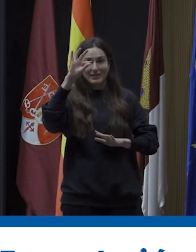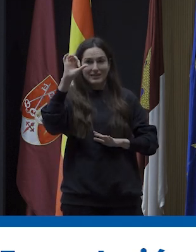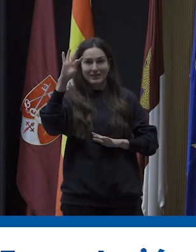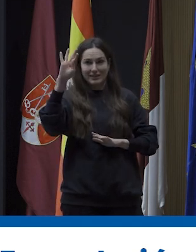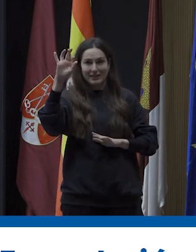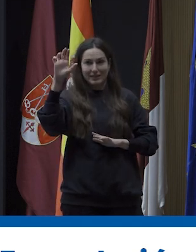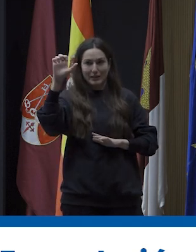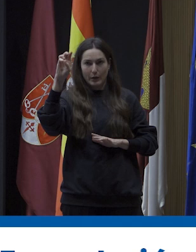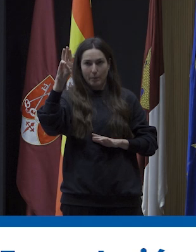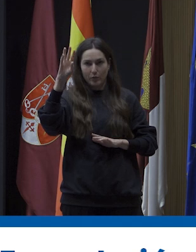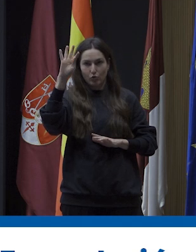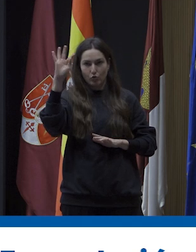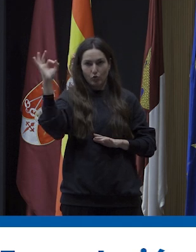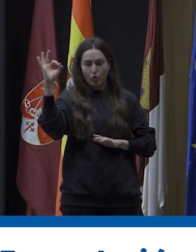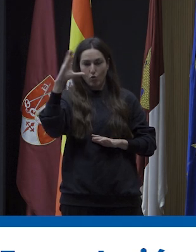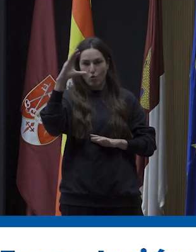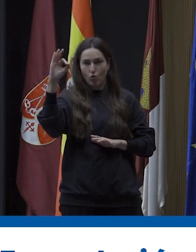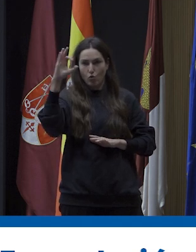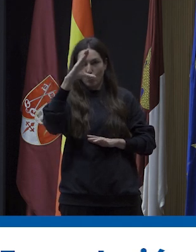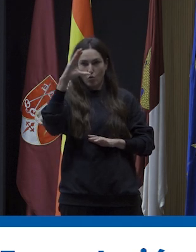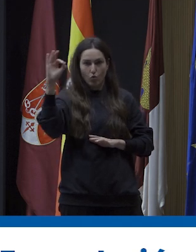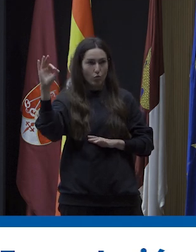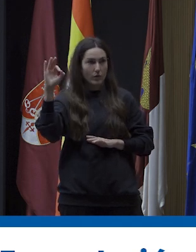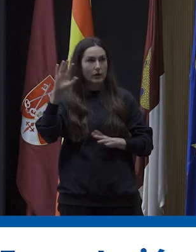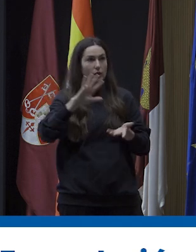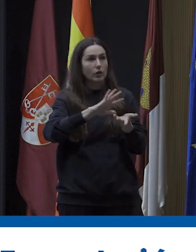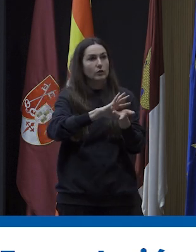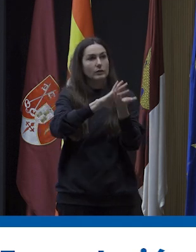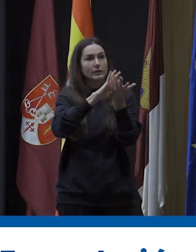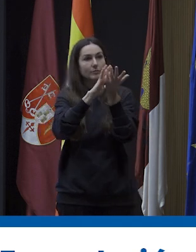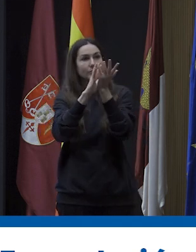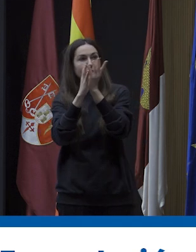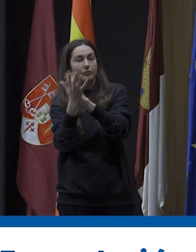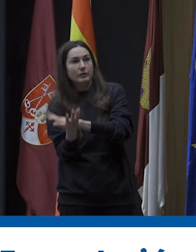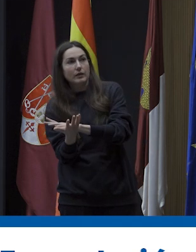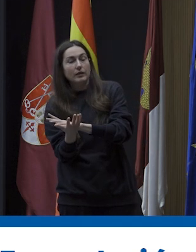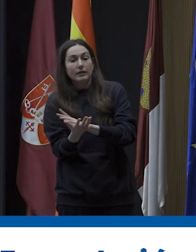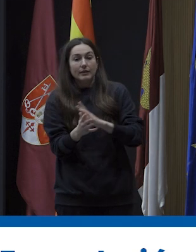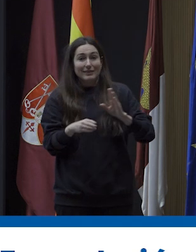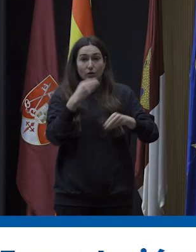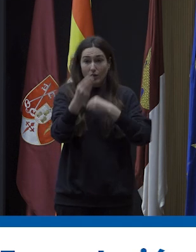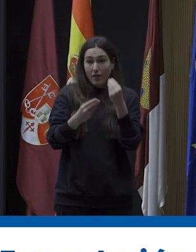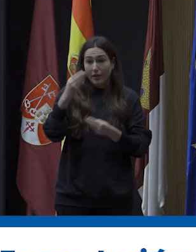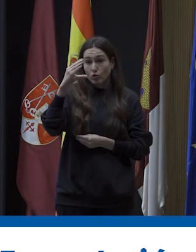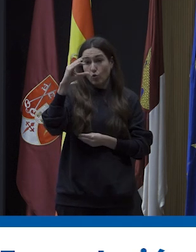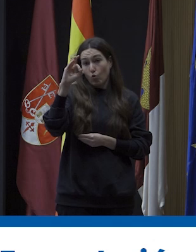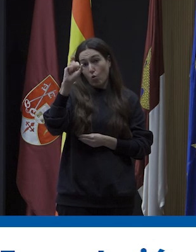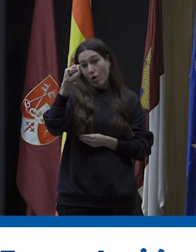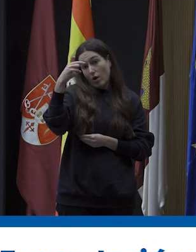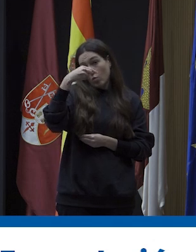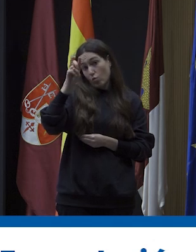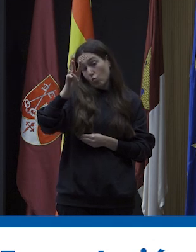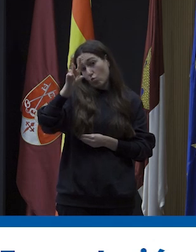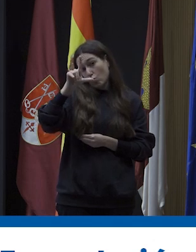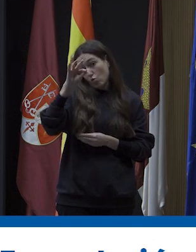lo que hace es activar el plasminógeno a plasmina y eso es lo que hace que se pueda disolver un coágulo. Esto va a